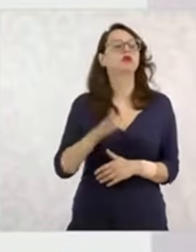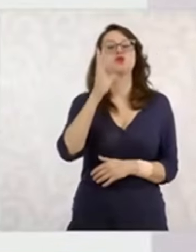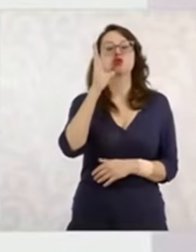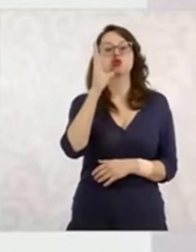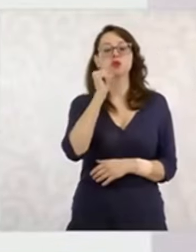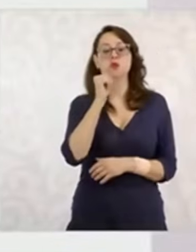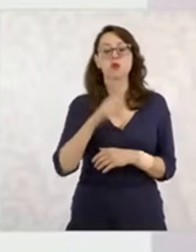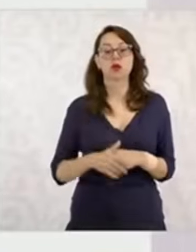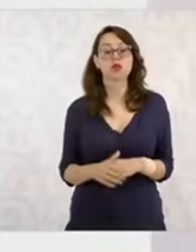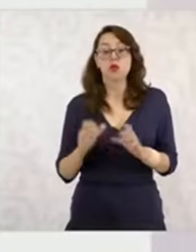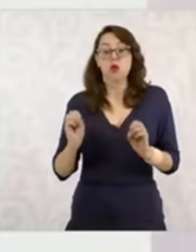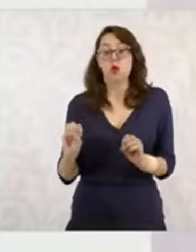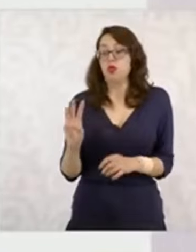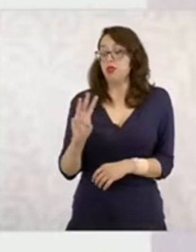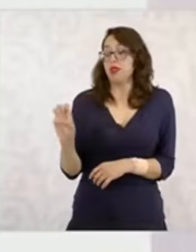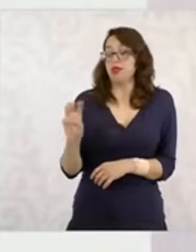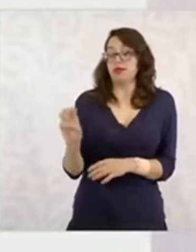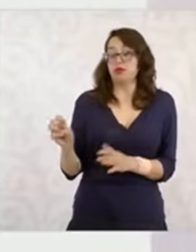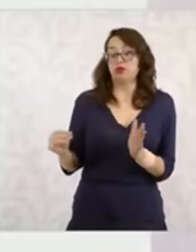O 300,000 pesos.